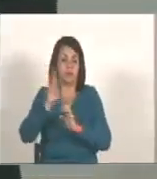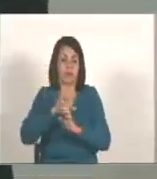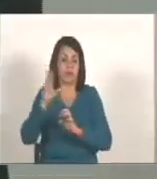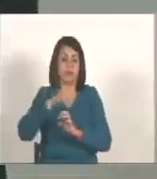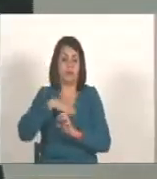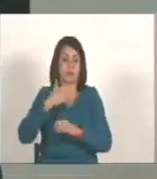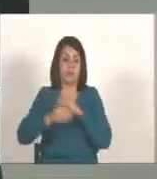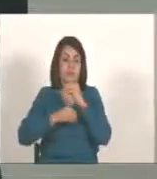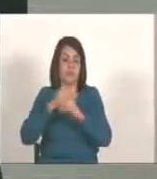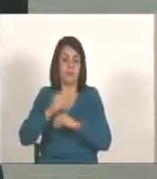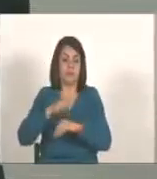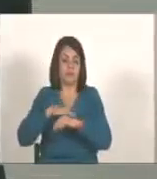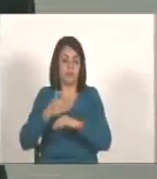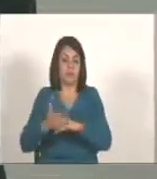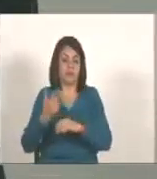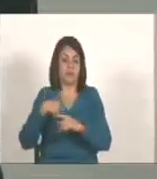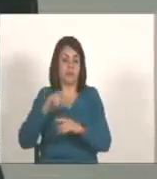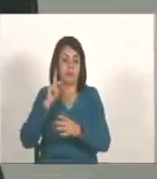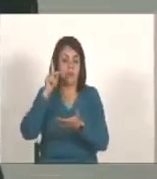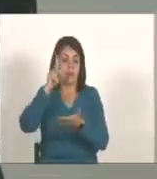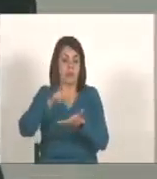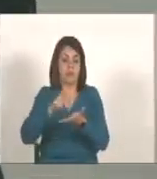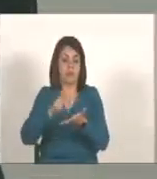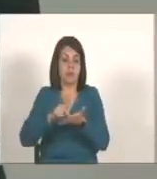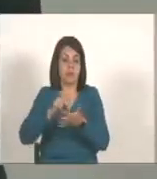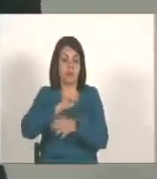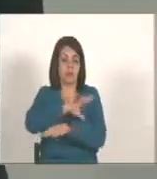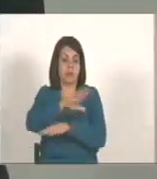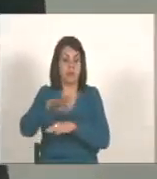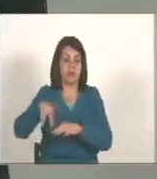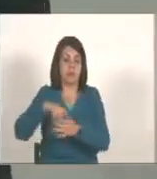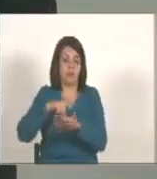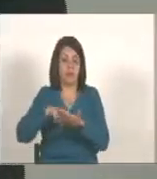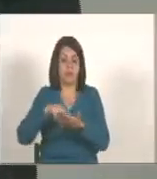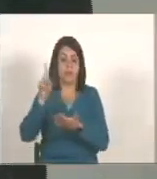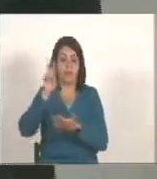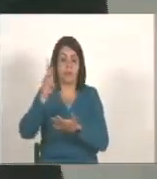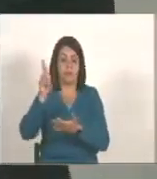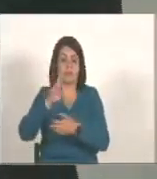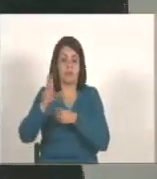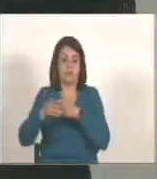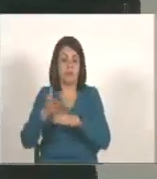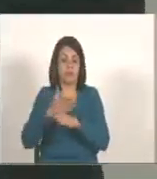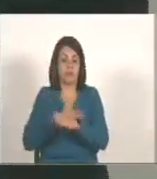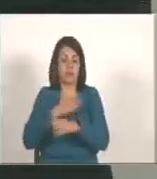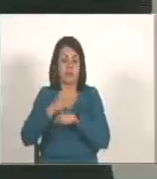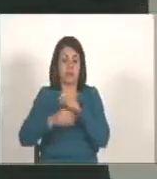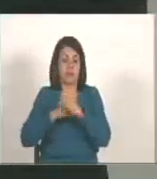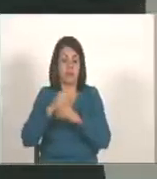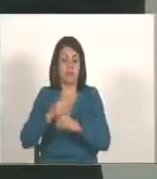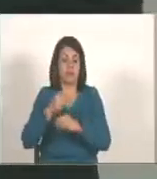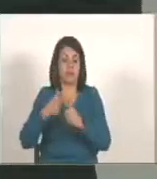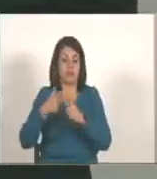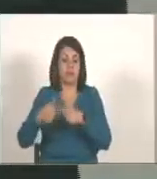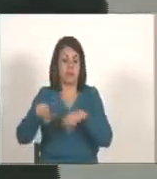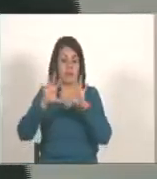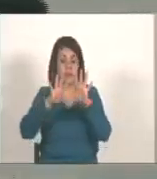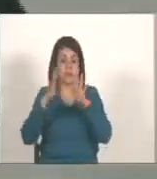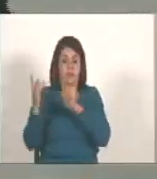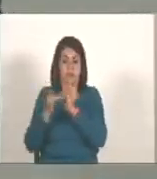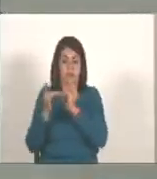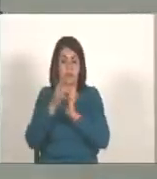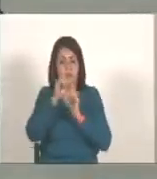los que correspondían a la Capitanía General de Venezuela antes de la transformación política iniciada el 19